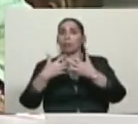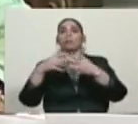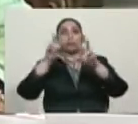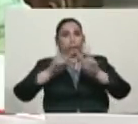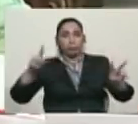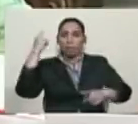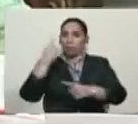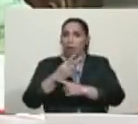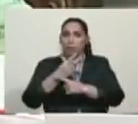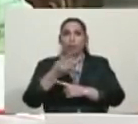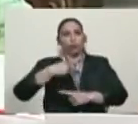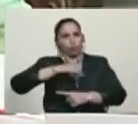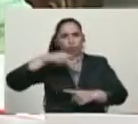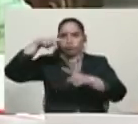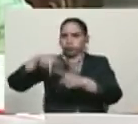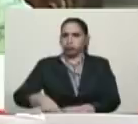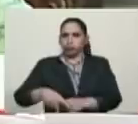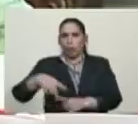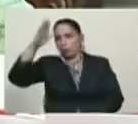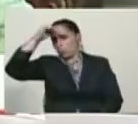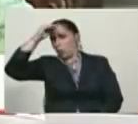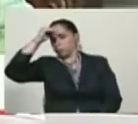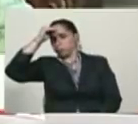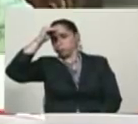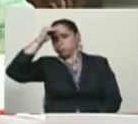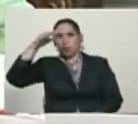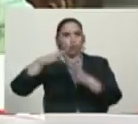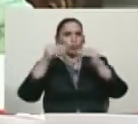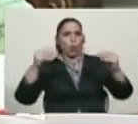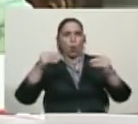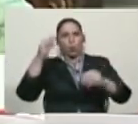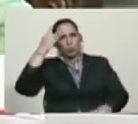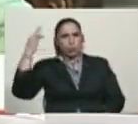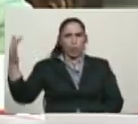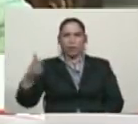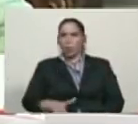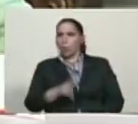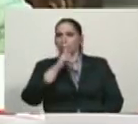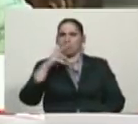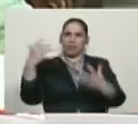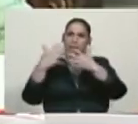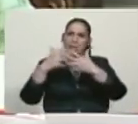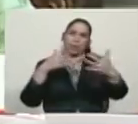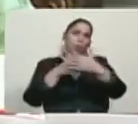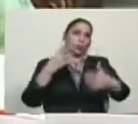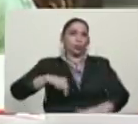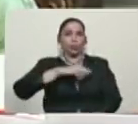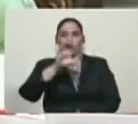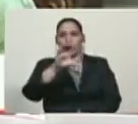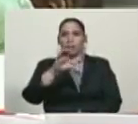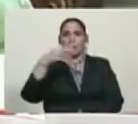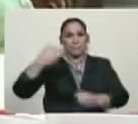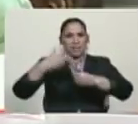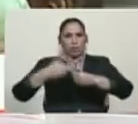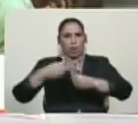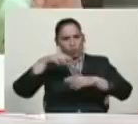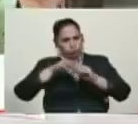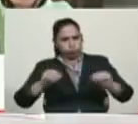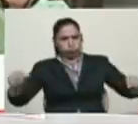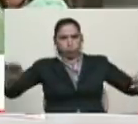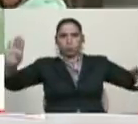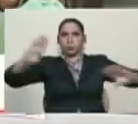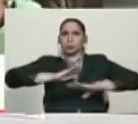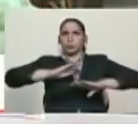y vamos a derrotar a donald trump y todos sus sueños macabros de guerra contra nuestro país el petróleo de esta tierra